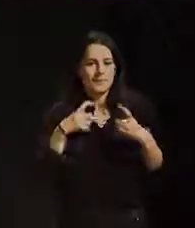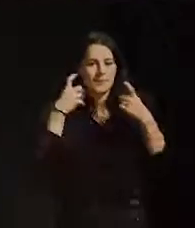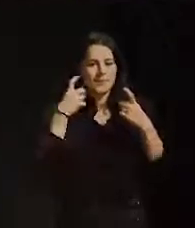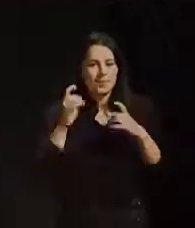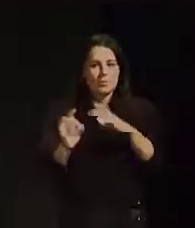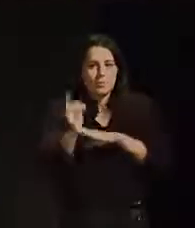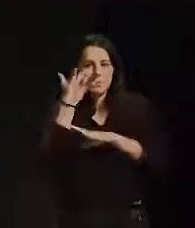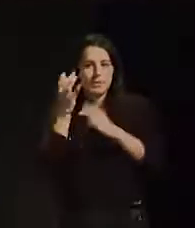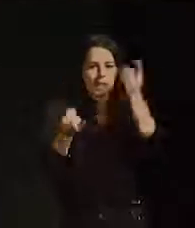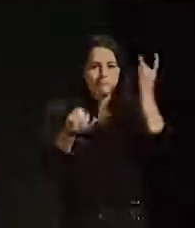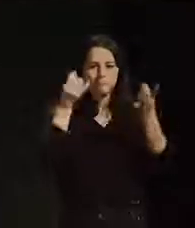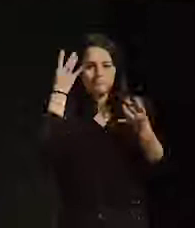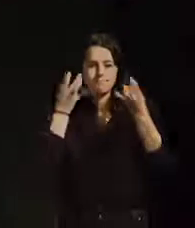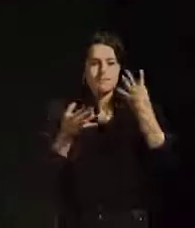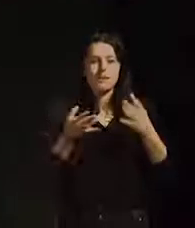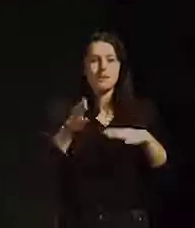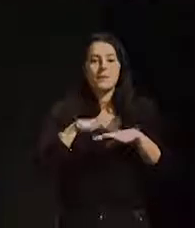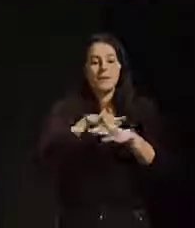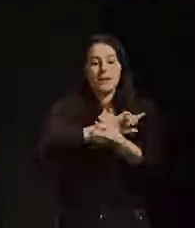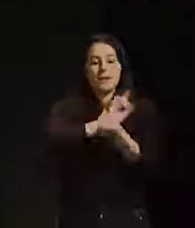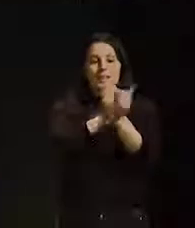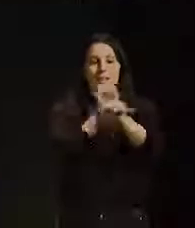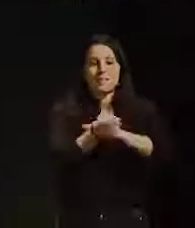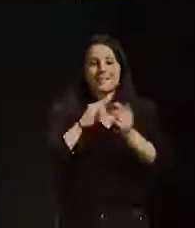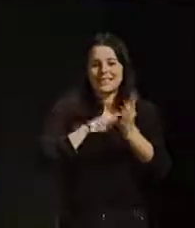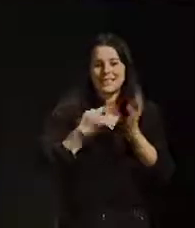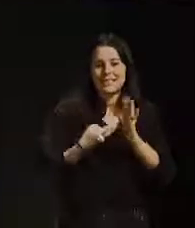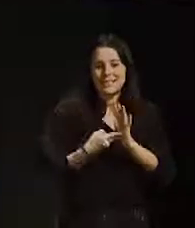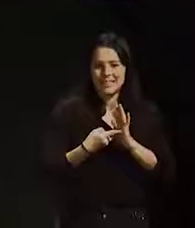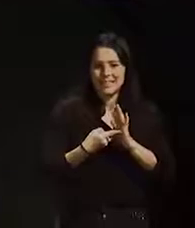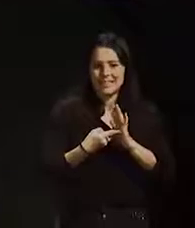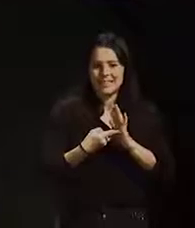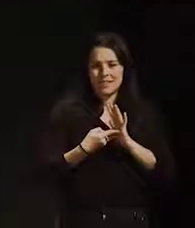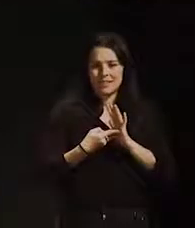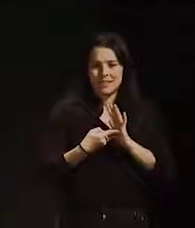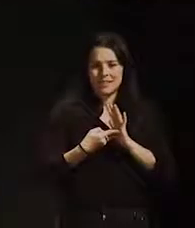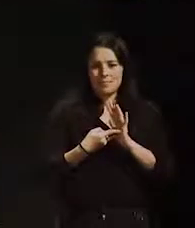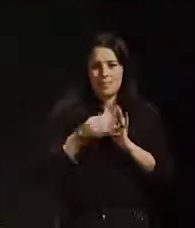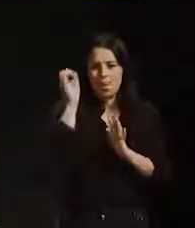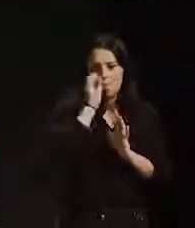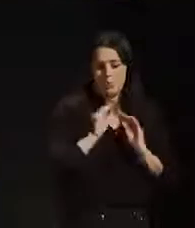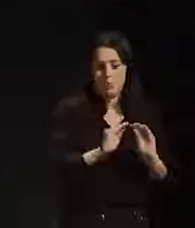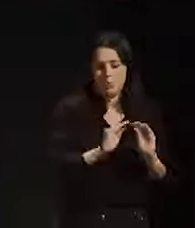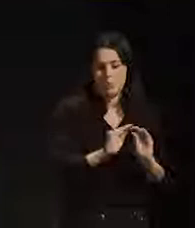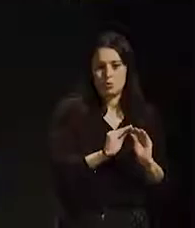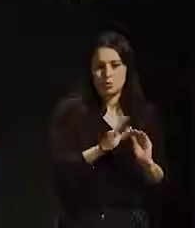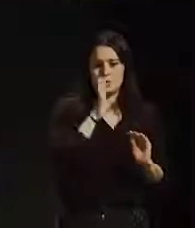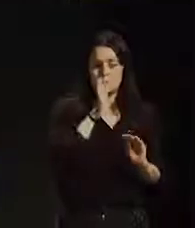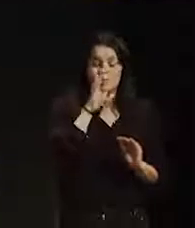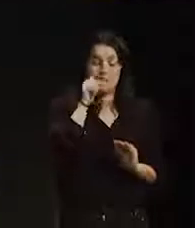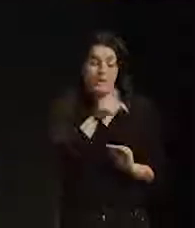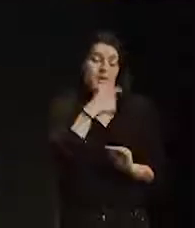innovar o cambiar la técnica desde su perspectiva, porque en